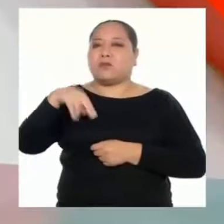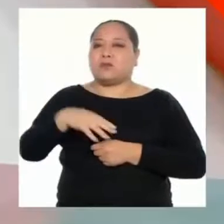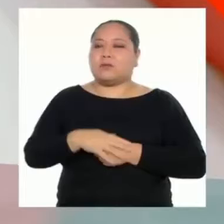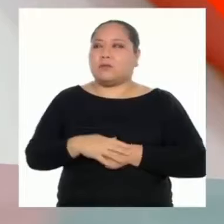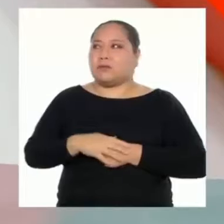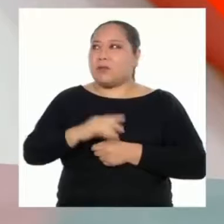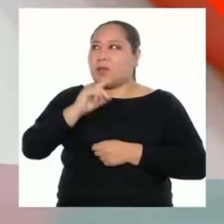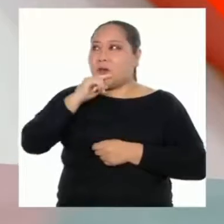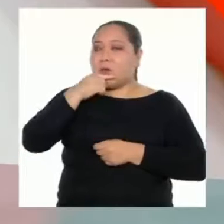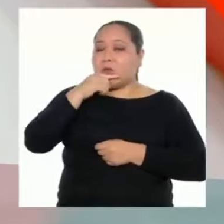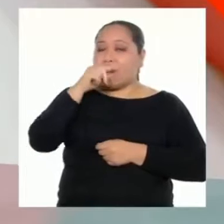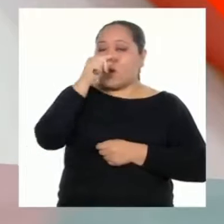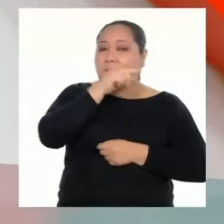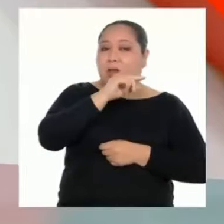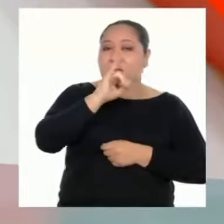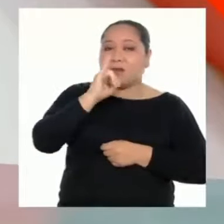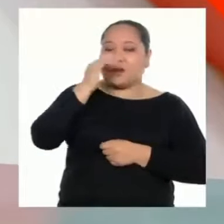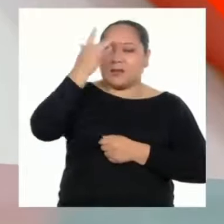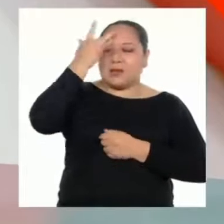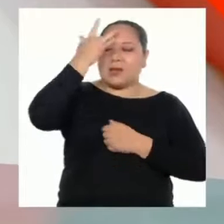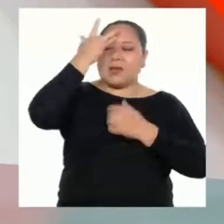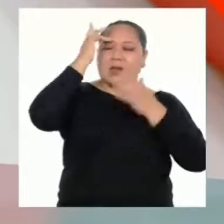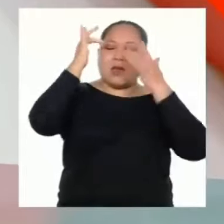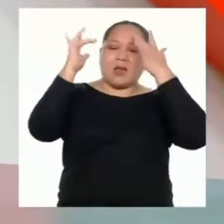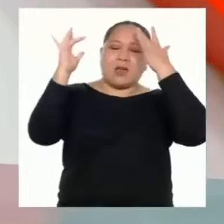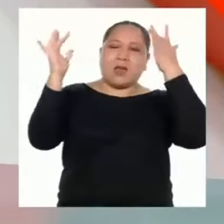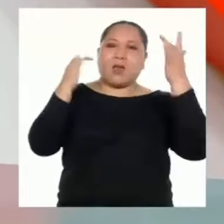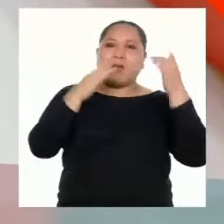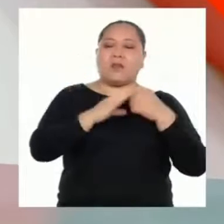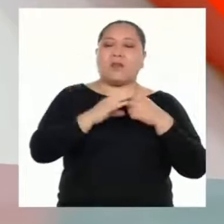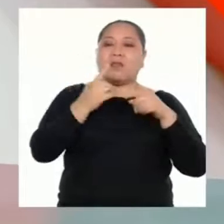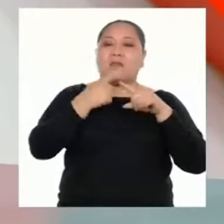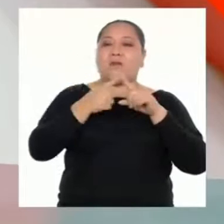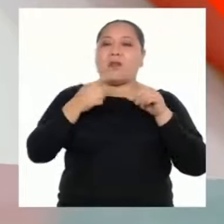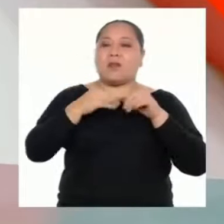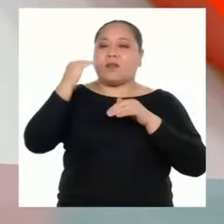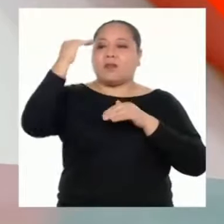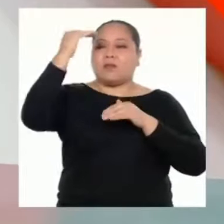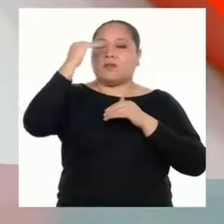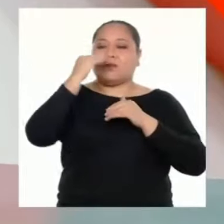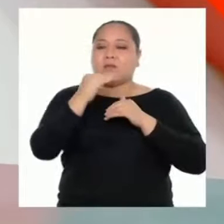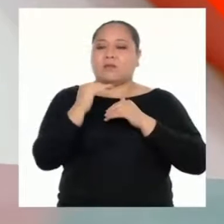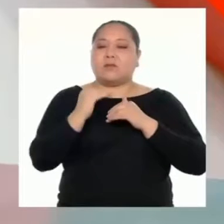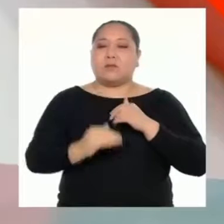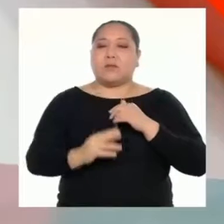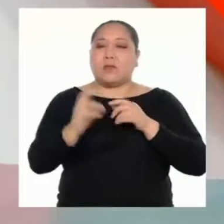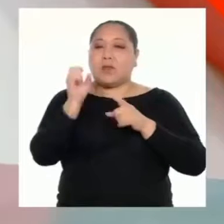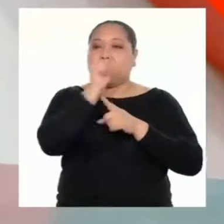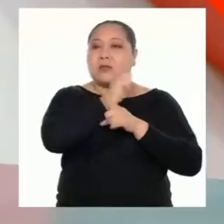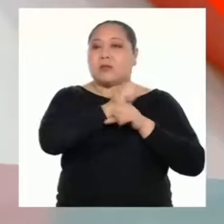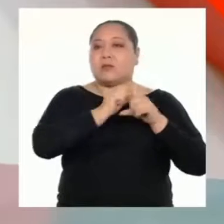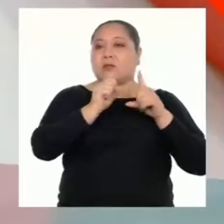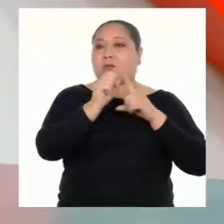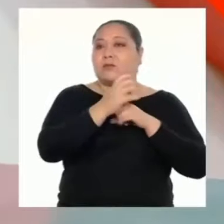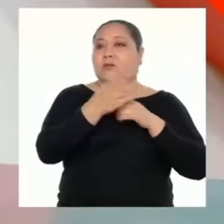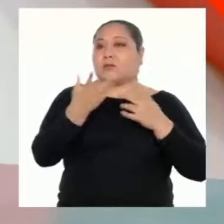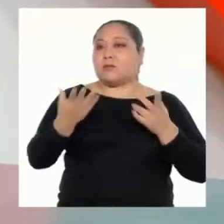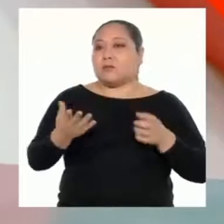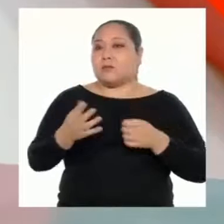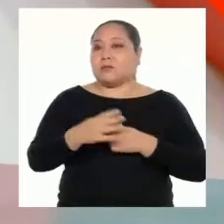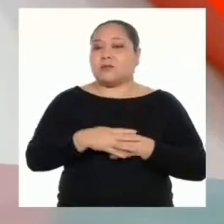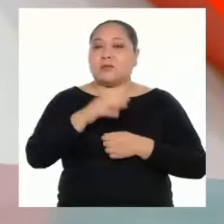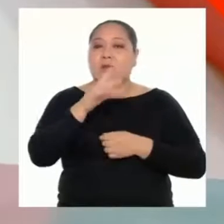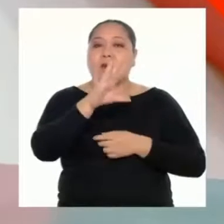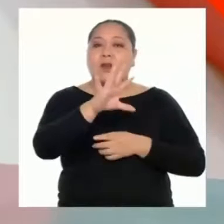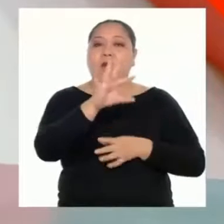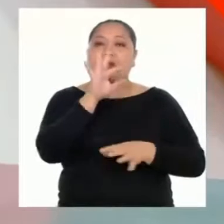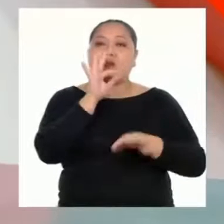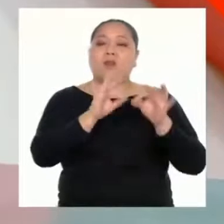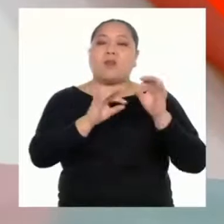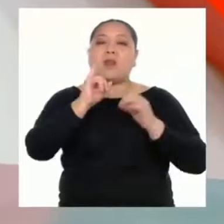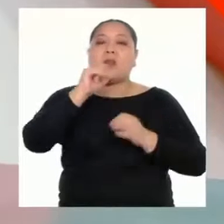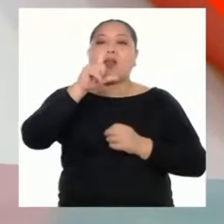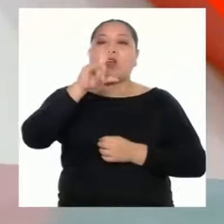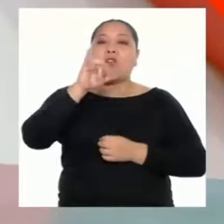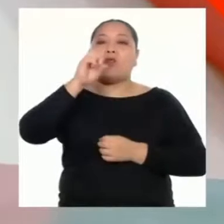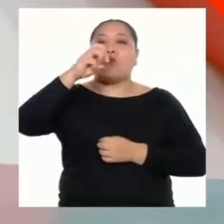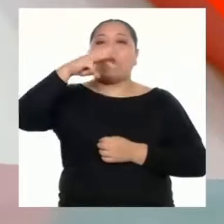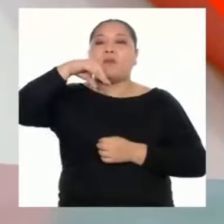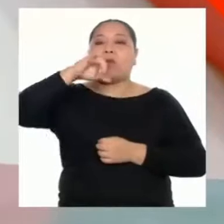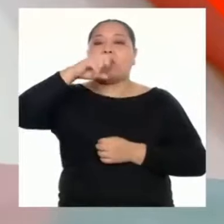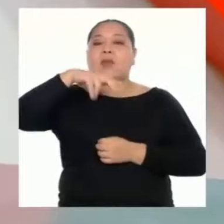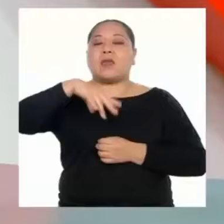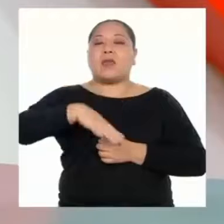Las mujeres iluminadas provenían de diferentes estratos de la sociedad. Por tanto, encontramos